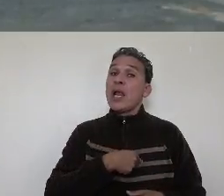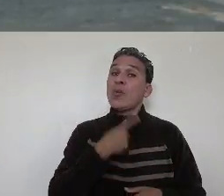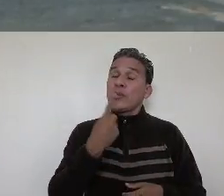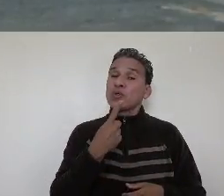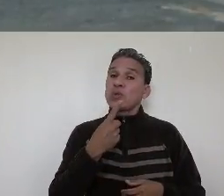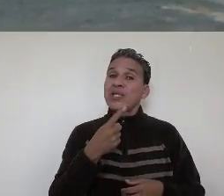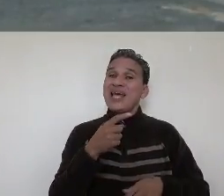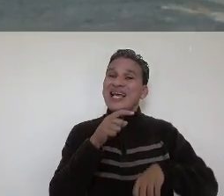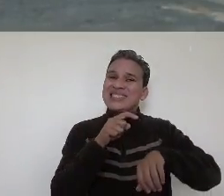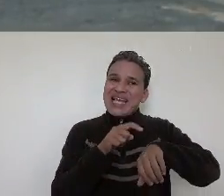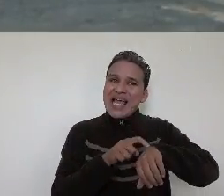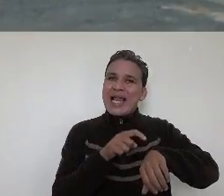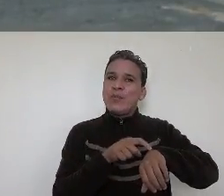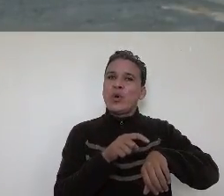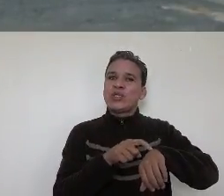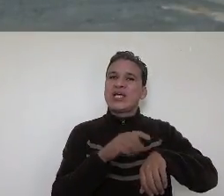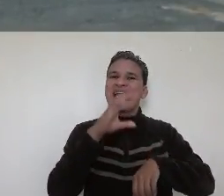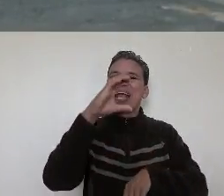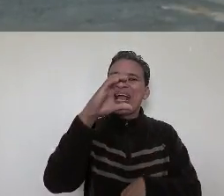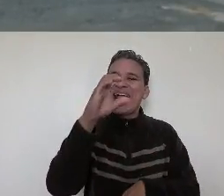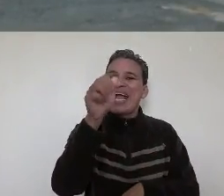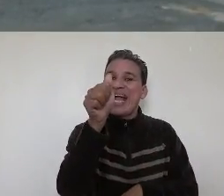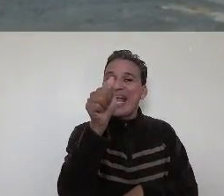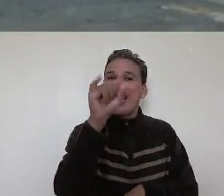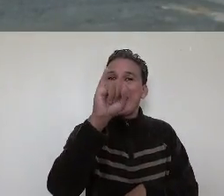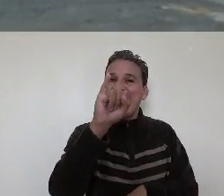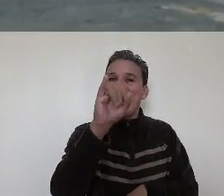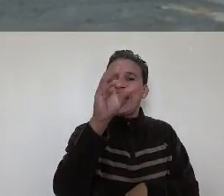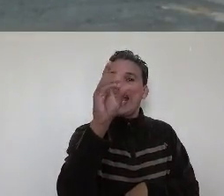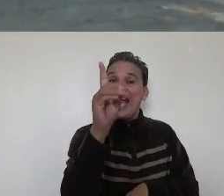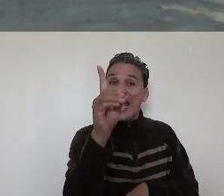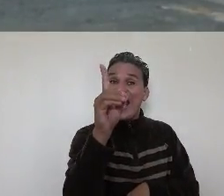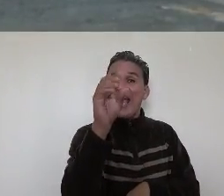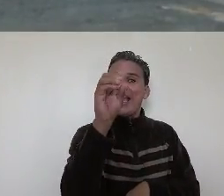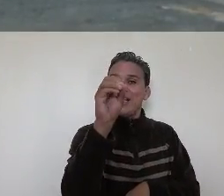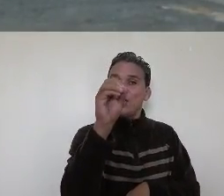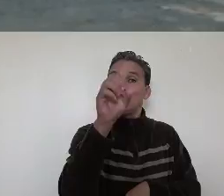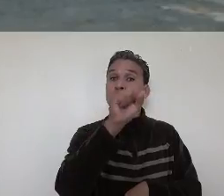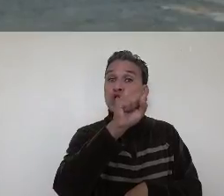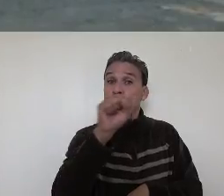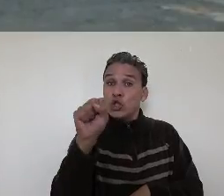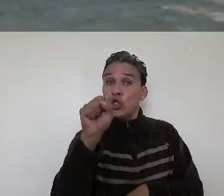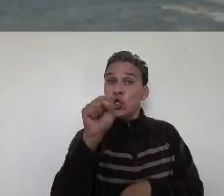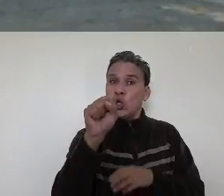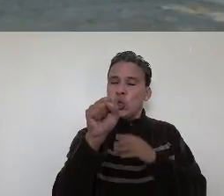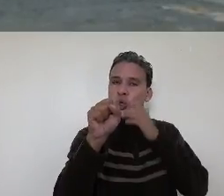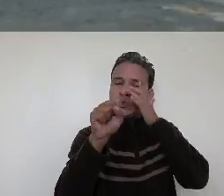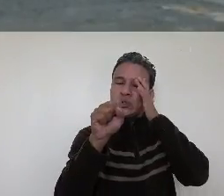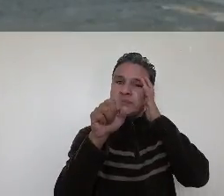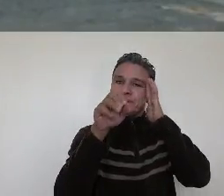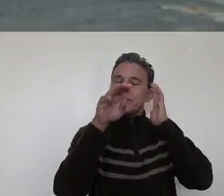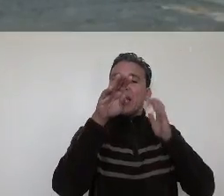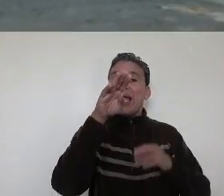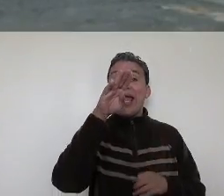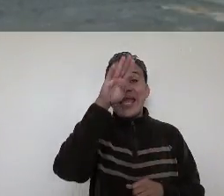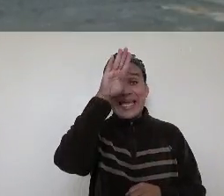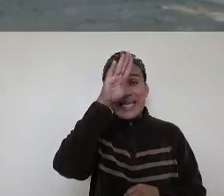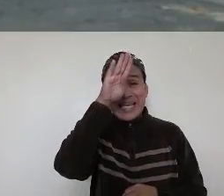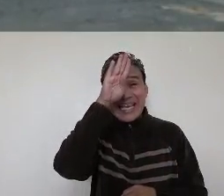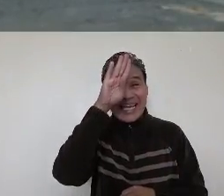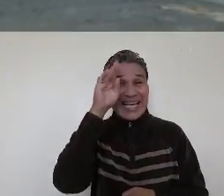oportuno, el kairos, como se suele decir en griego. El kairos, el momento